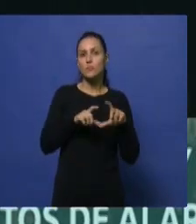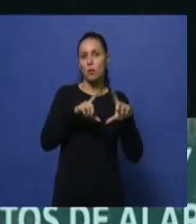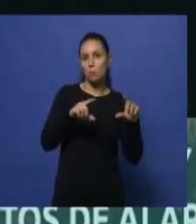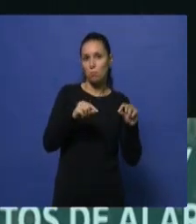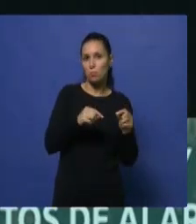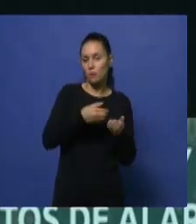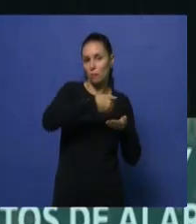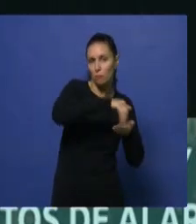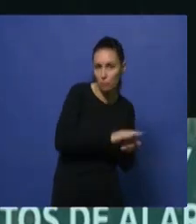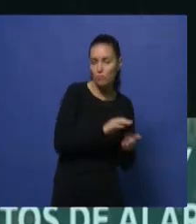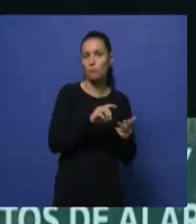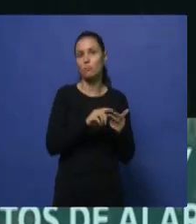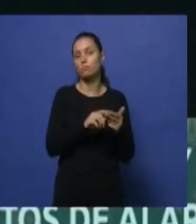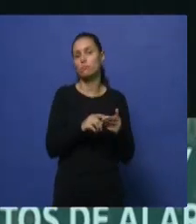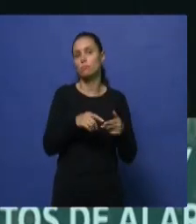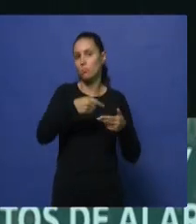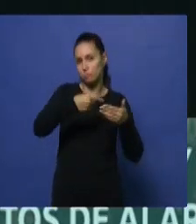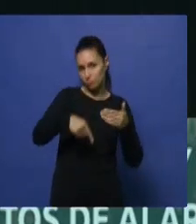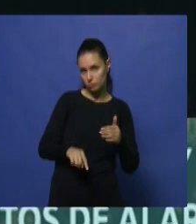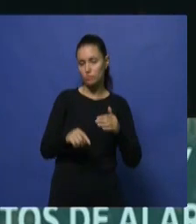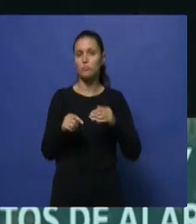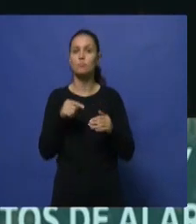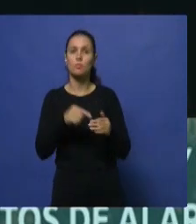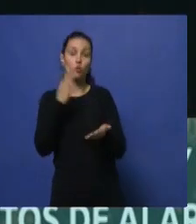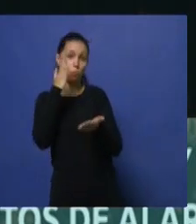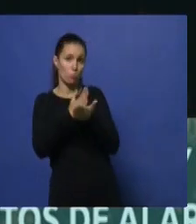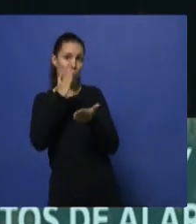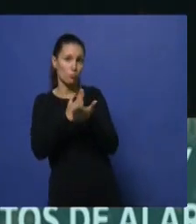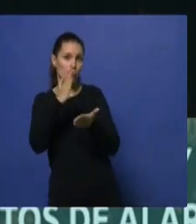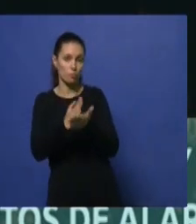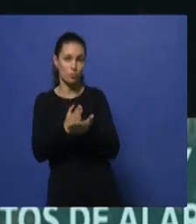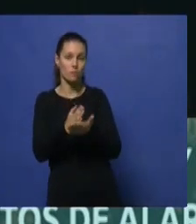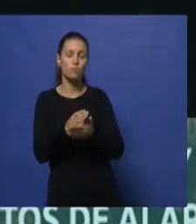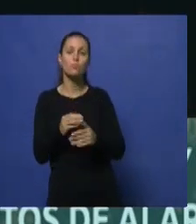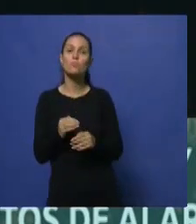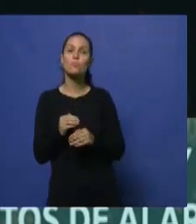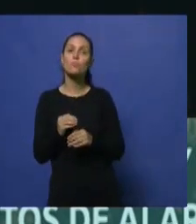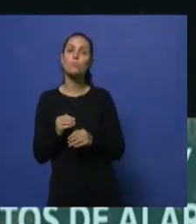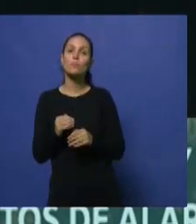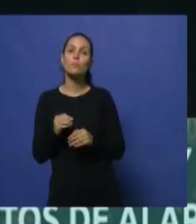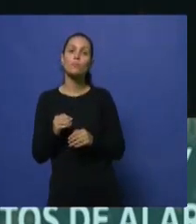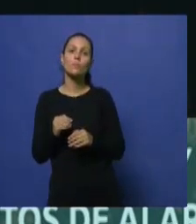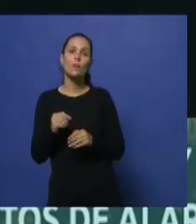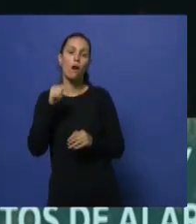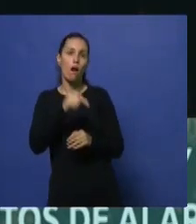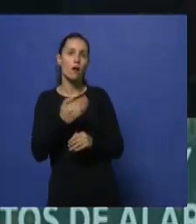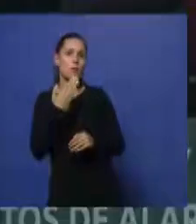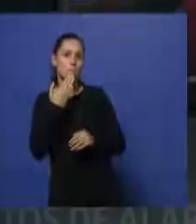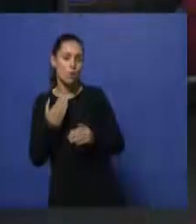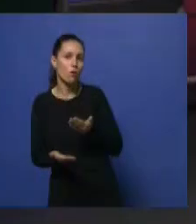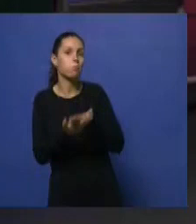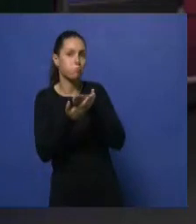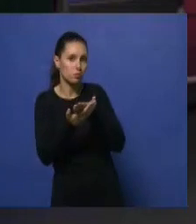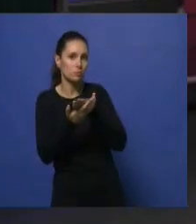licencia estos son los puntos que tienen que ver con las sanciones el anterior cual muestra un poco en lo que se basa boca vos sabés que